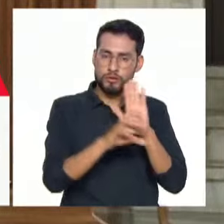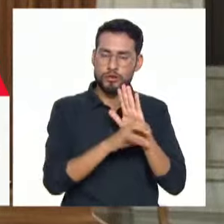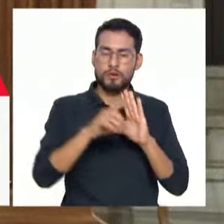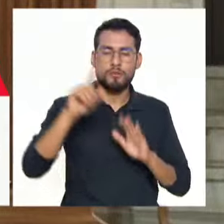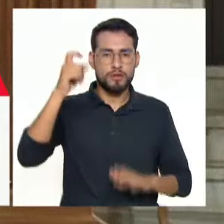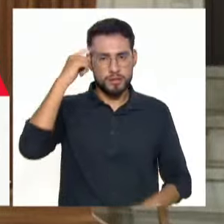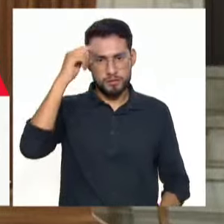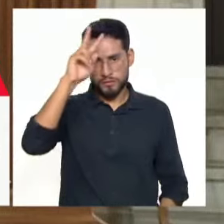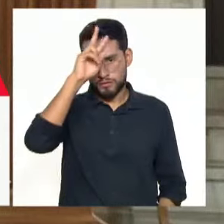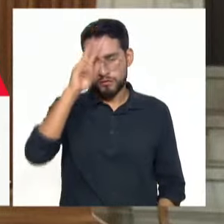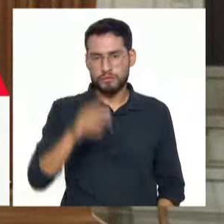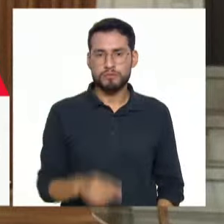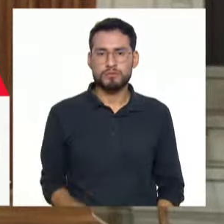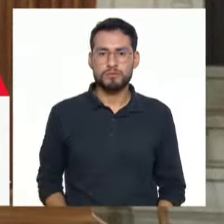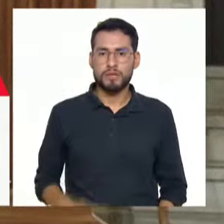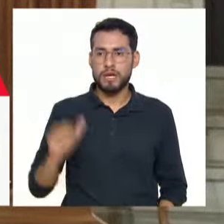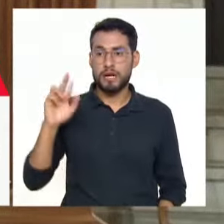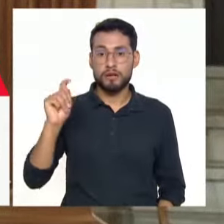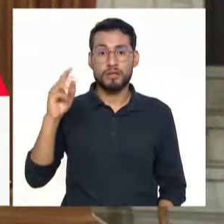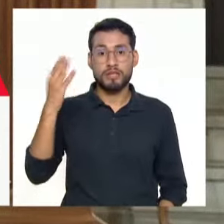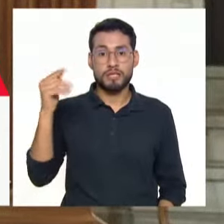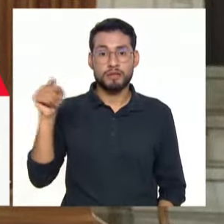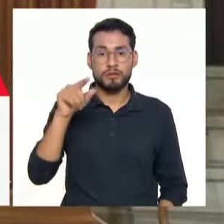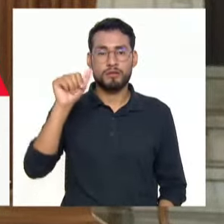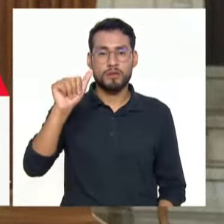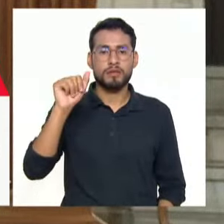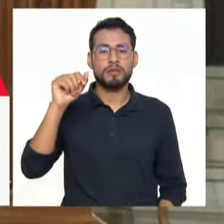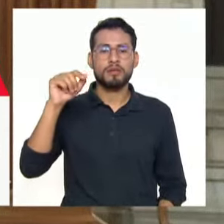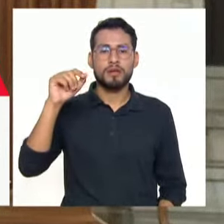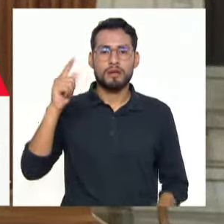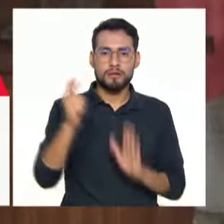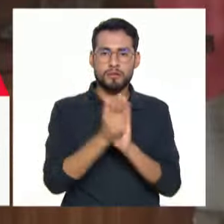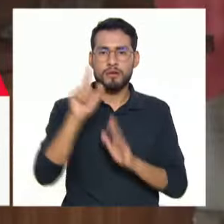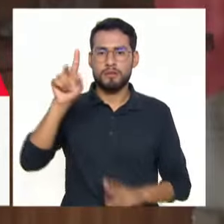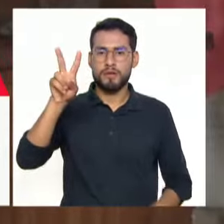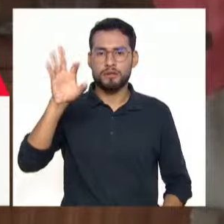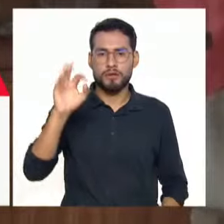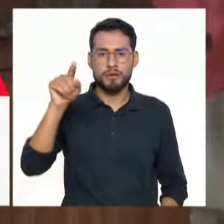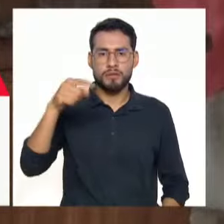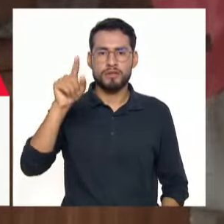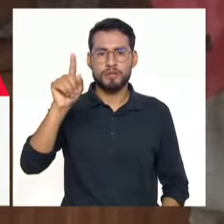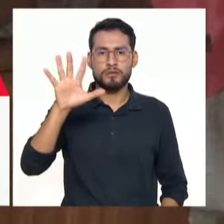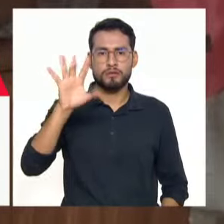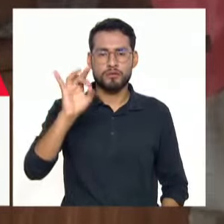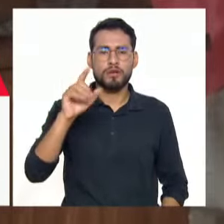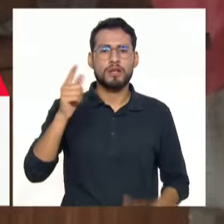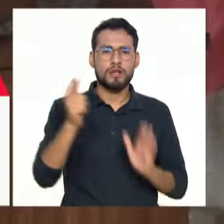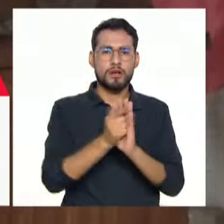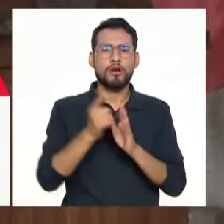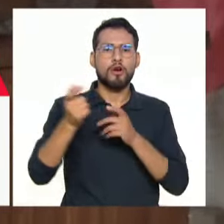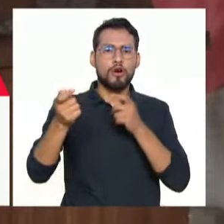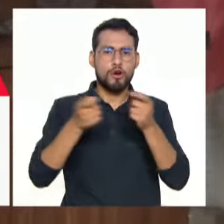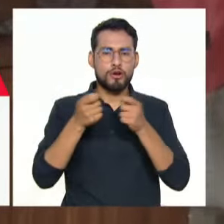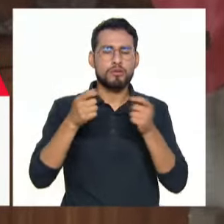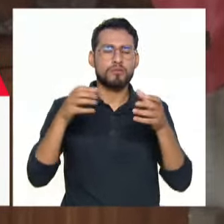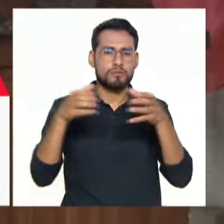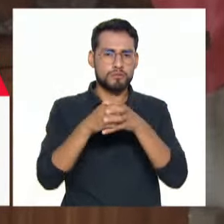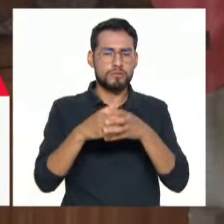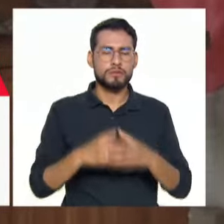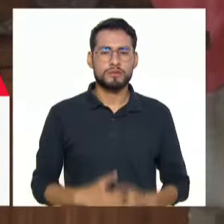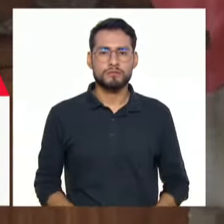de la Constitución Política del Perú, el artículo 15-A de la Ley 29.158, Ley Orgánica del Poder